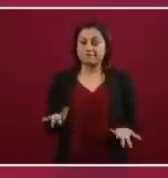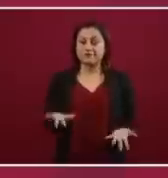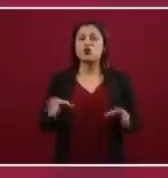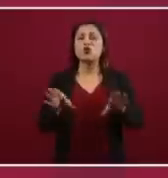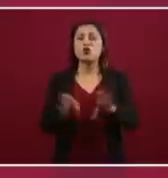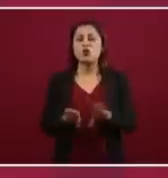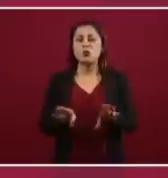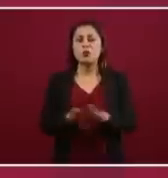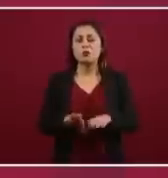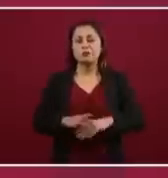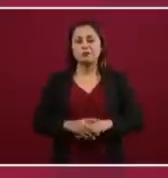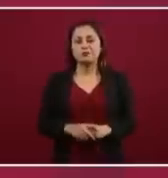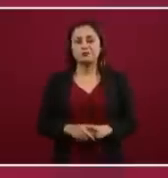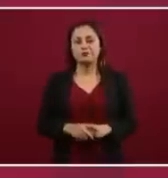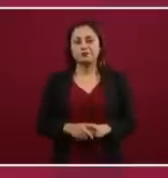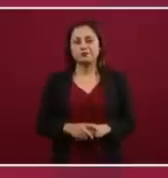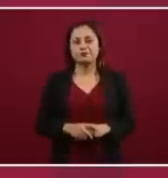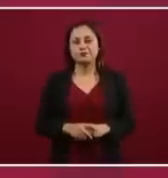aprovecho para